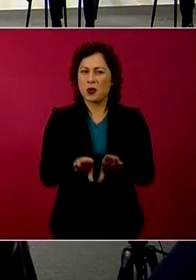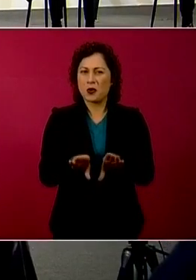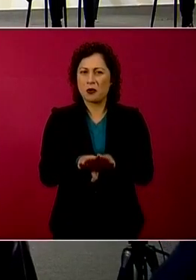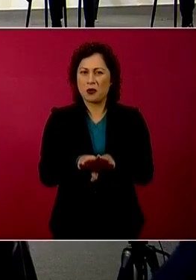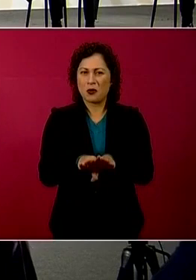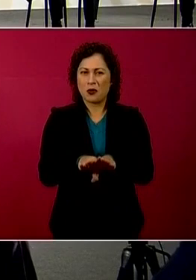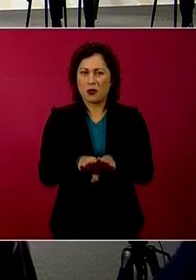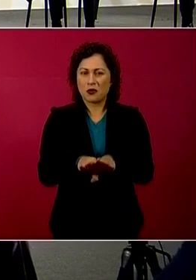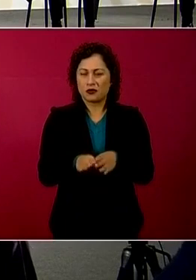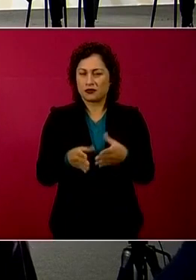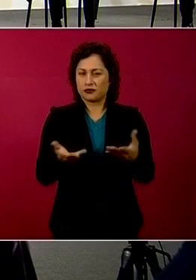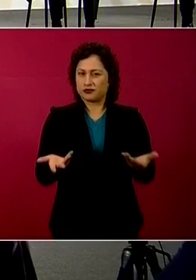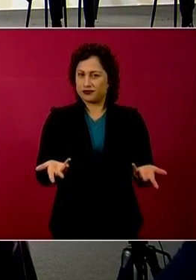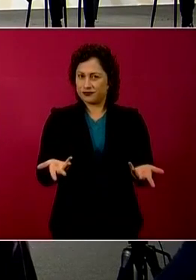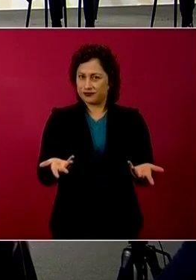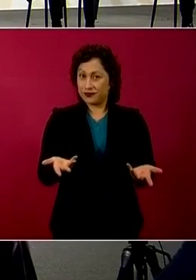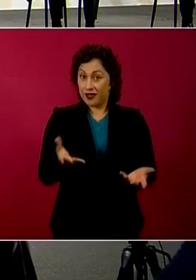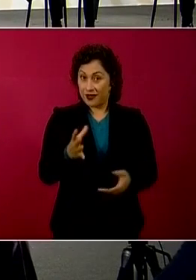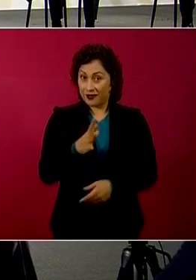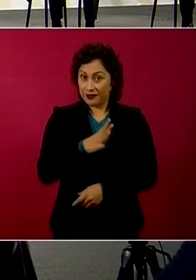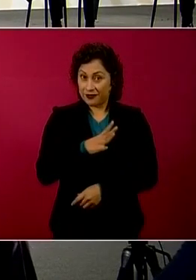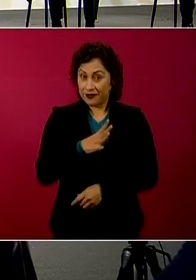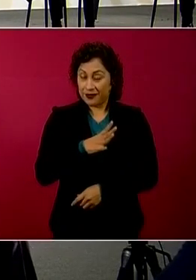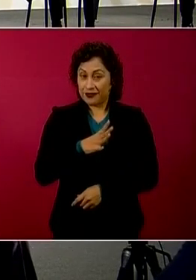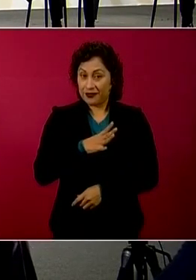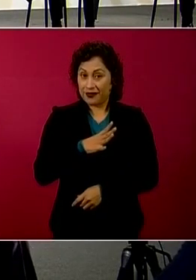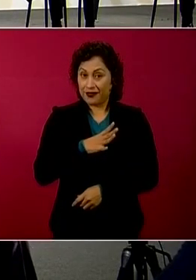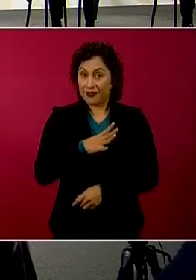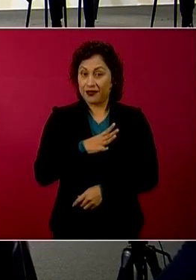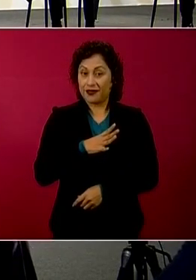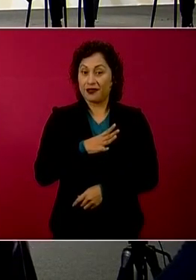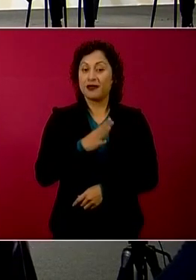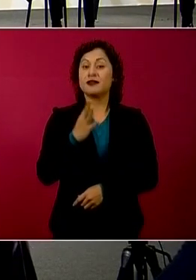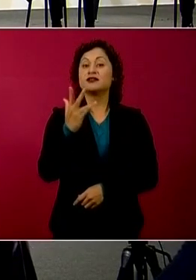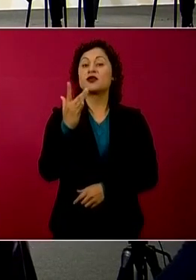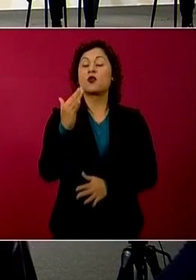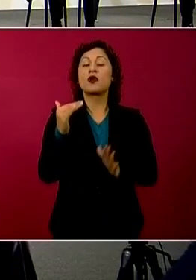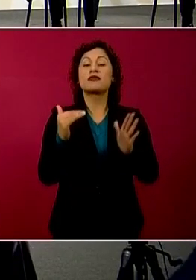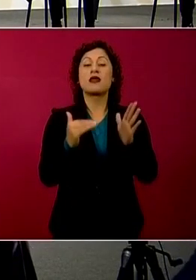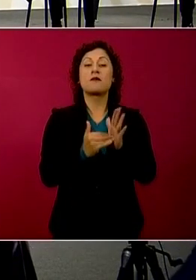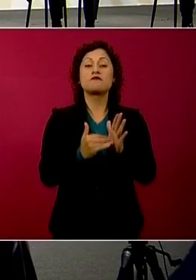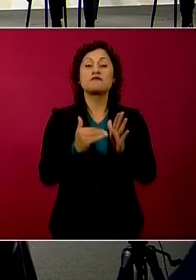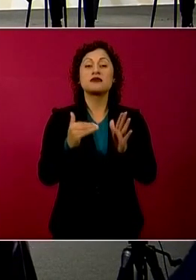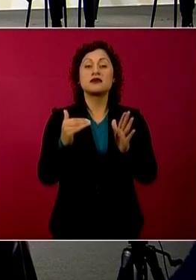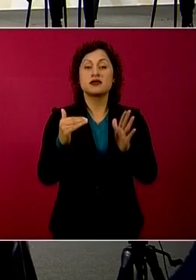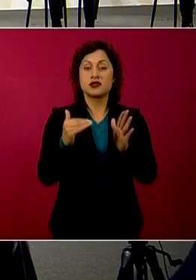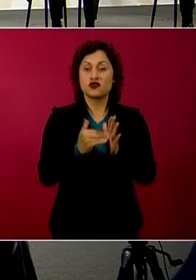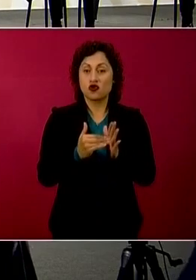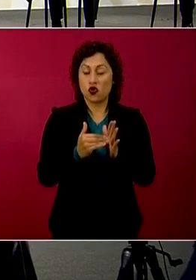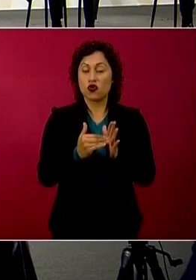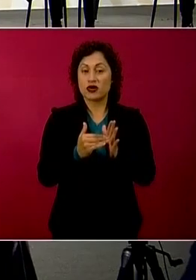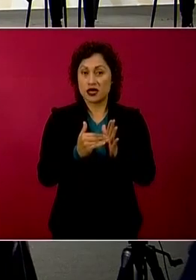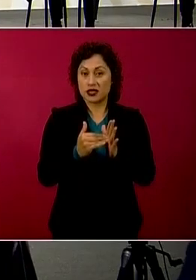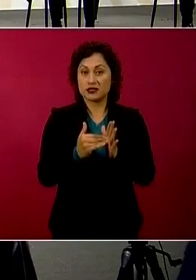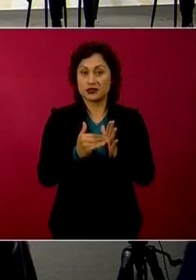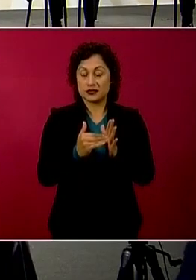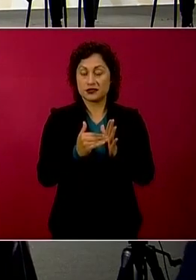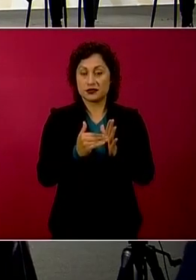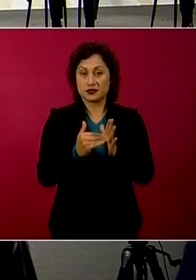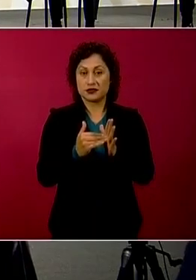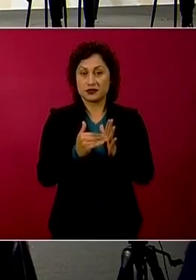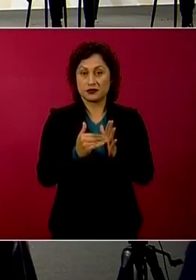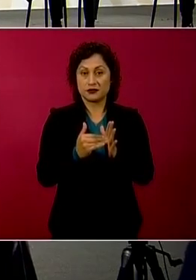poner ningún estén, que es una especie de malla que abre la arteria y que se puede estar cerrando debido al colesterol, etc.